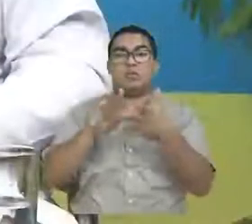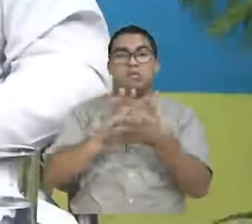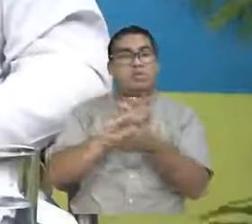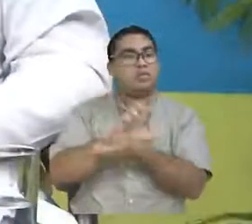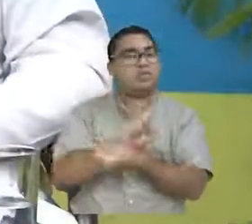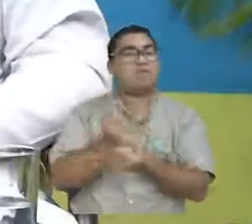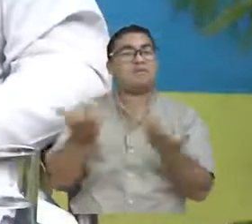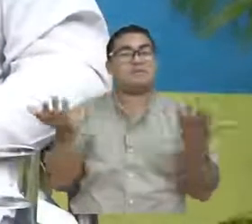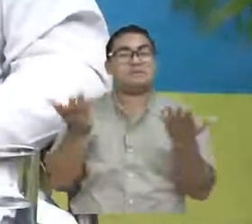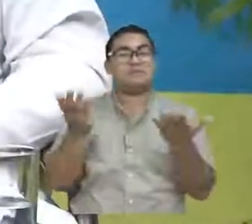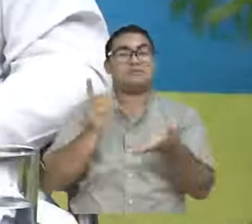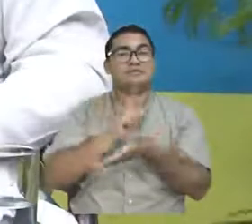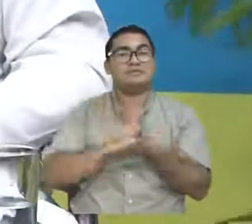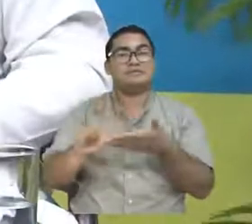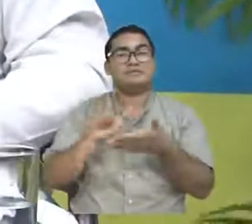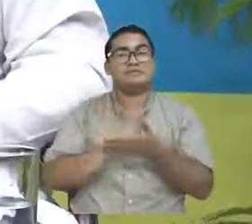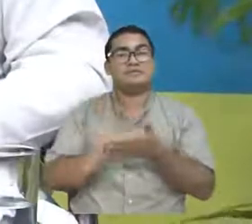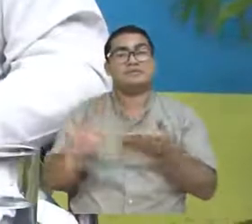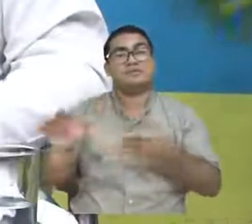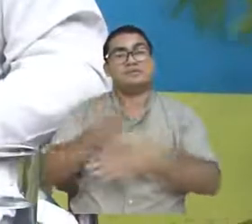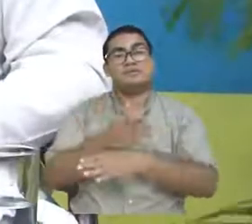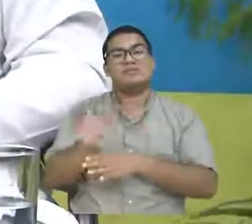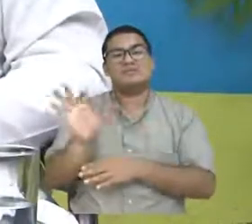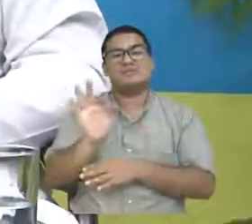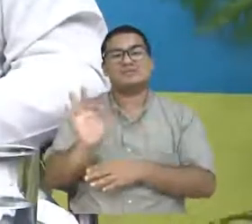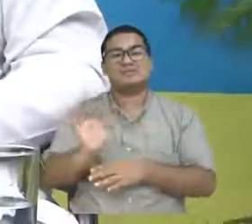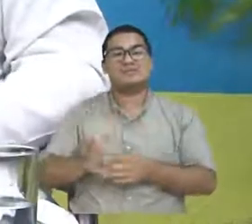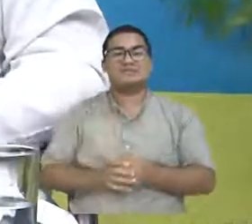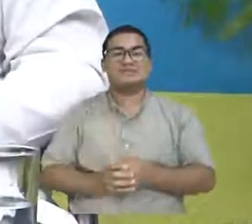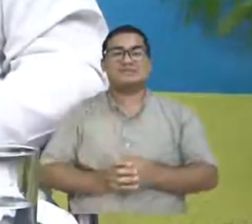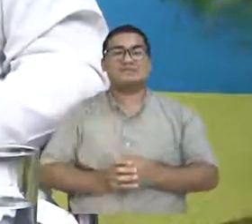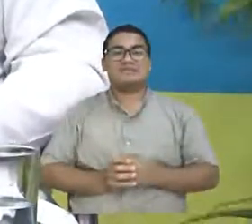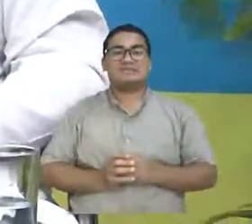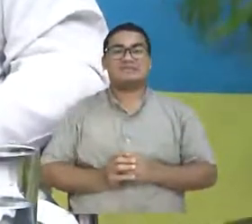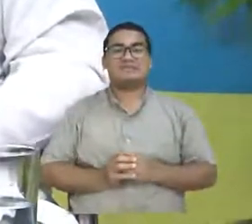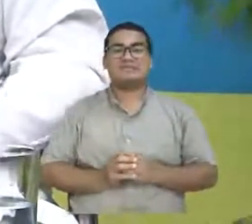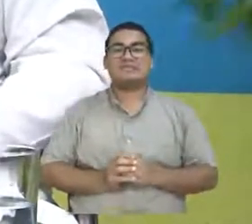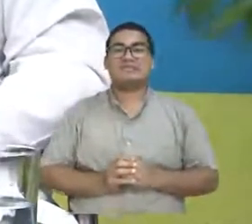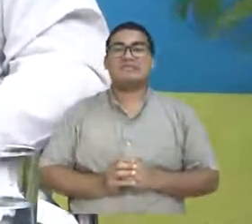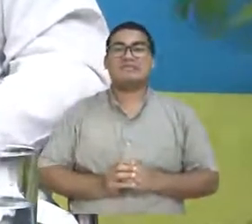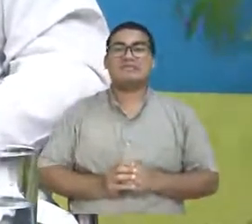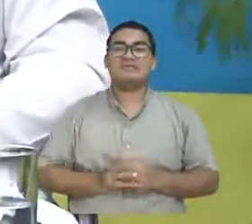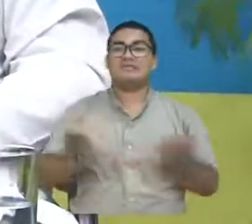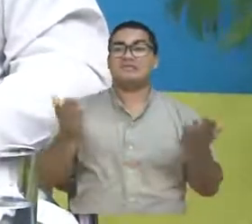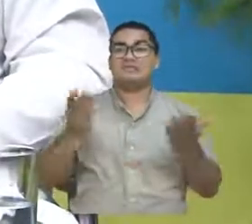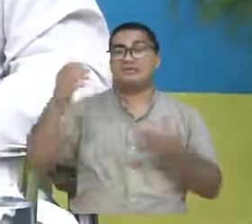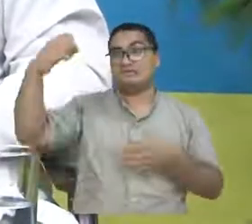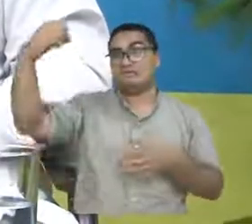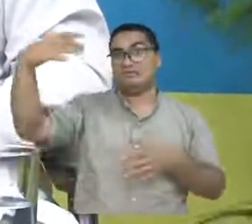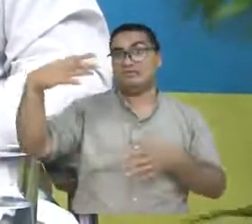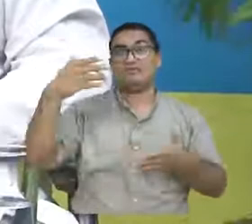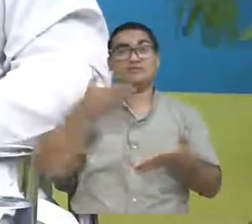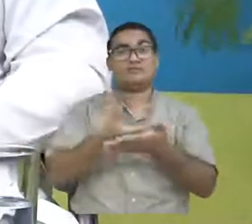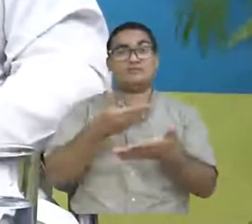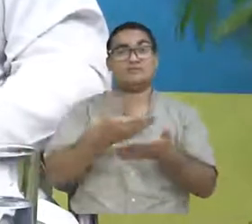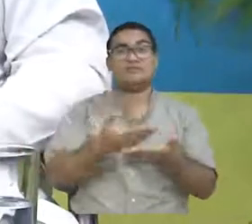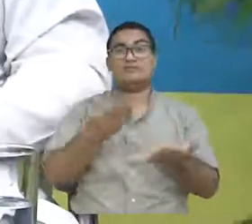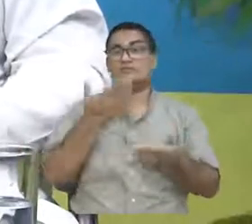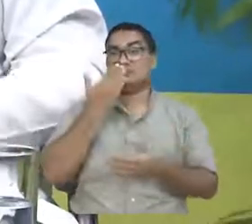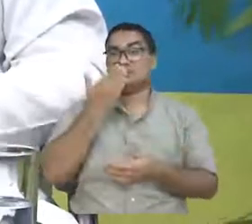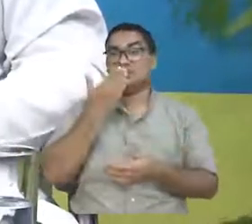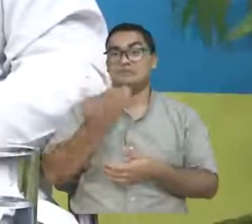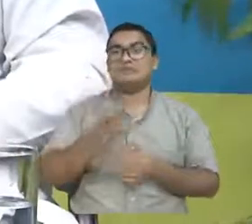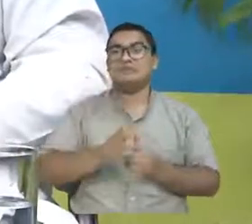bacterias, también de virus o ciertos tipos de microorganismos que se eliminan mediante la radiación solar. Y esto, por así